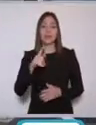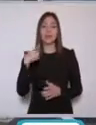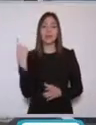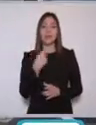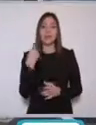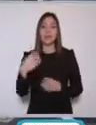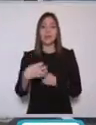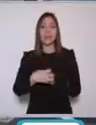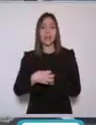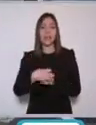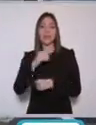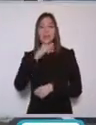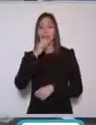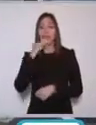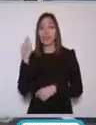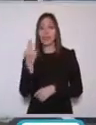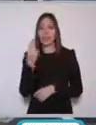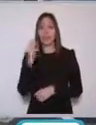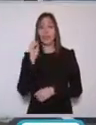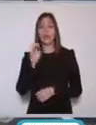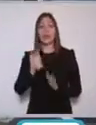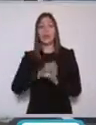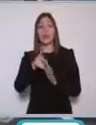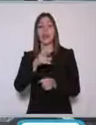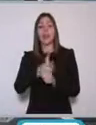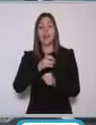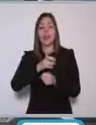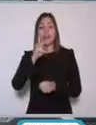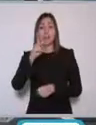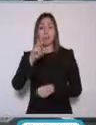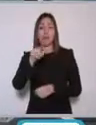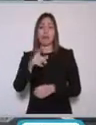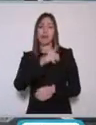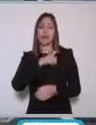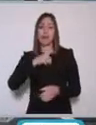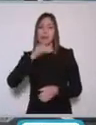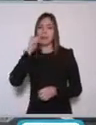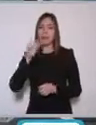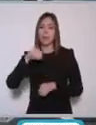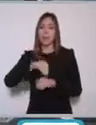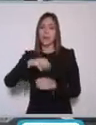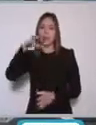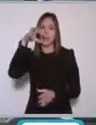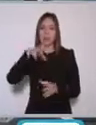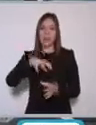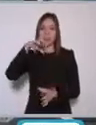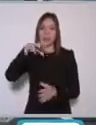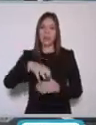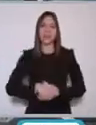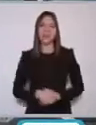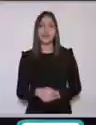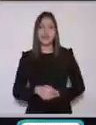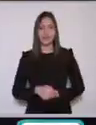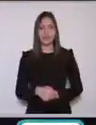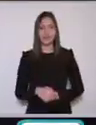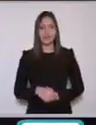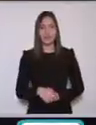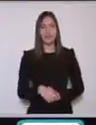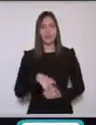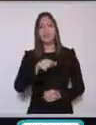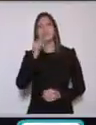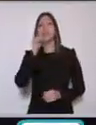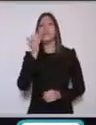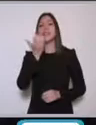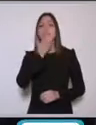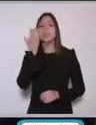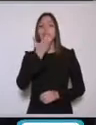salsa, un caldillo. Sobre todo si invita a Pame a su casa a hacer la salsa. Exacto. Sí, porque si no hace fiesta, les cuento, pero Dios mío. Yo porque estoy acostumbrada